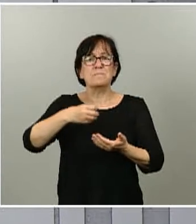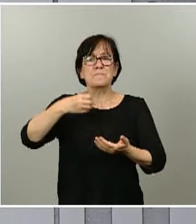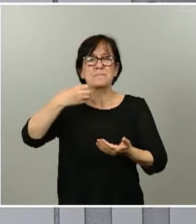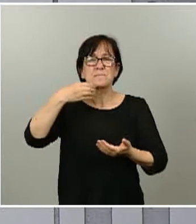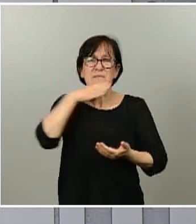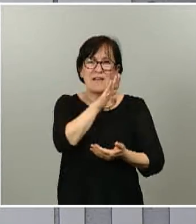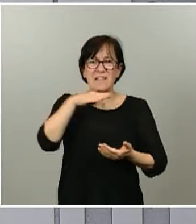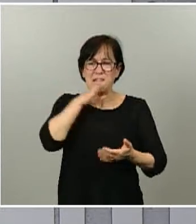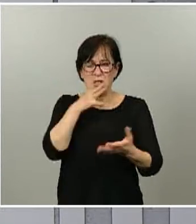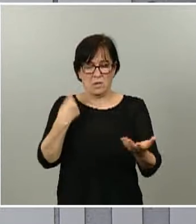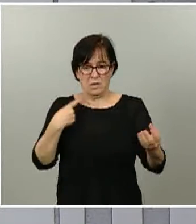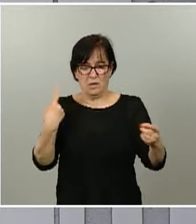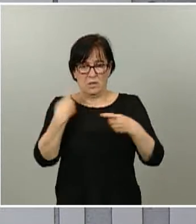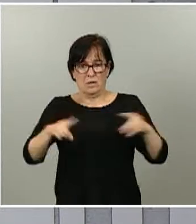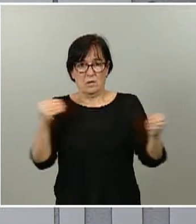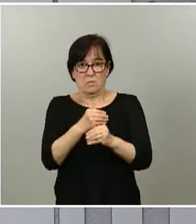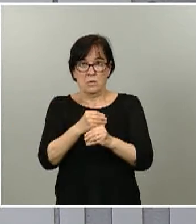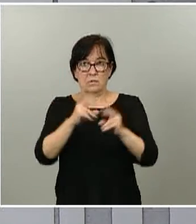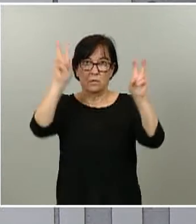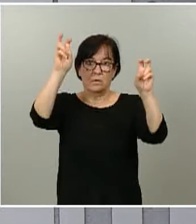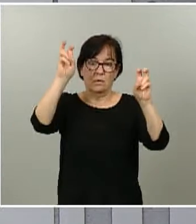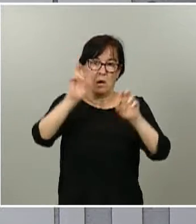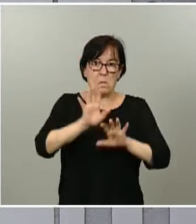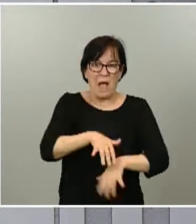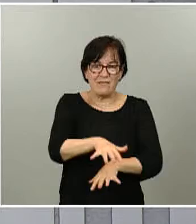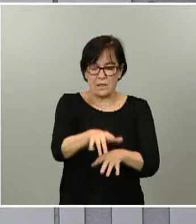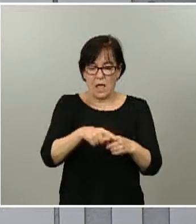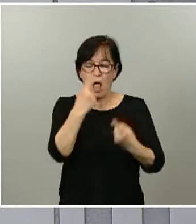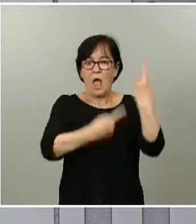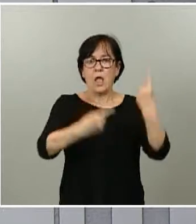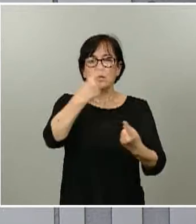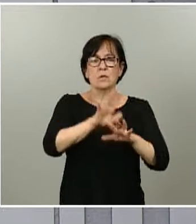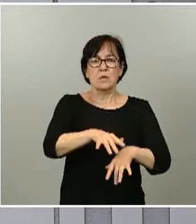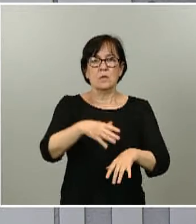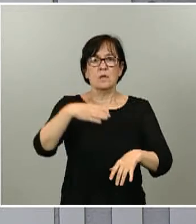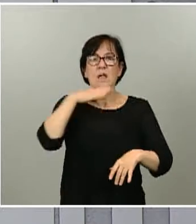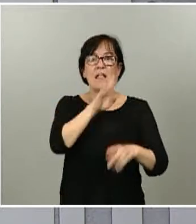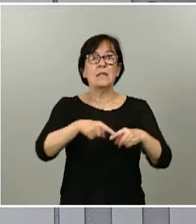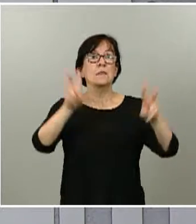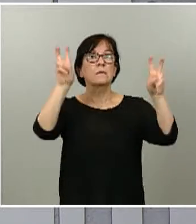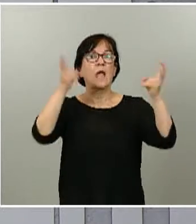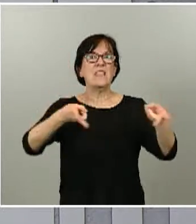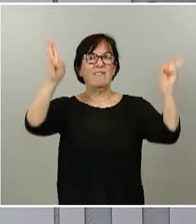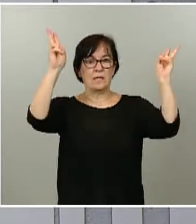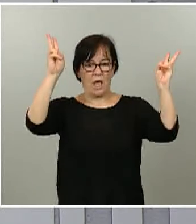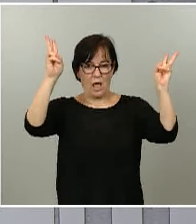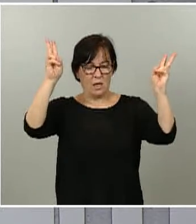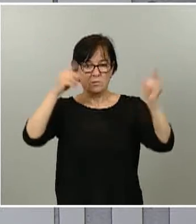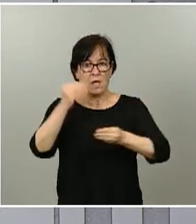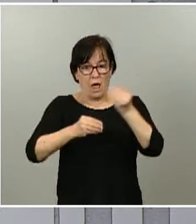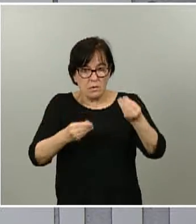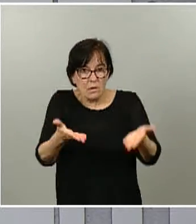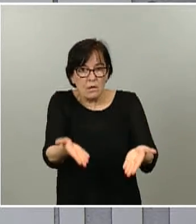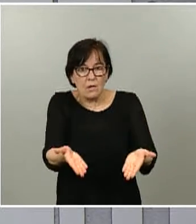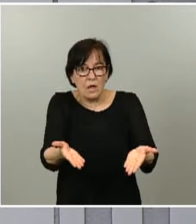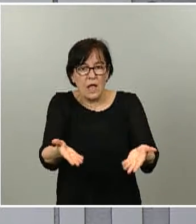con el simple hecho de manifestarse. O sea, algunos se manifiestan al grito de libertad cuando están justamente ejerciendo ese derecho